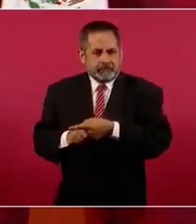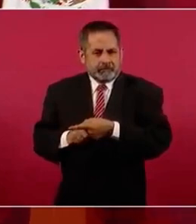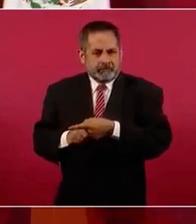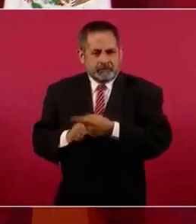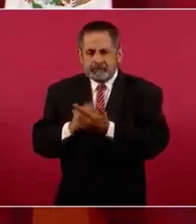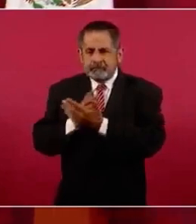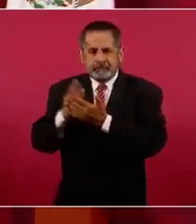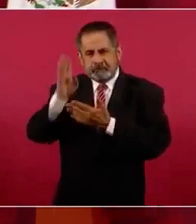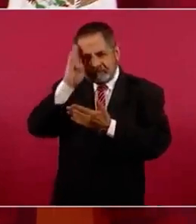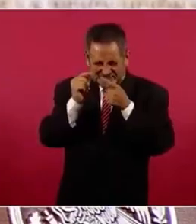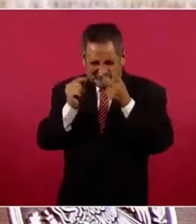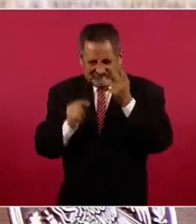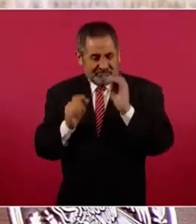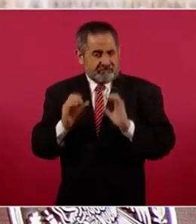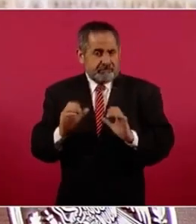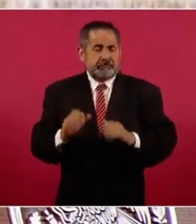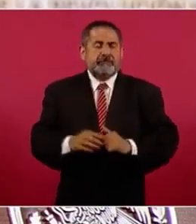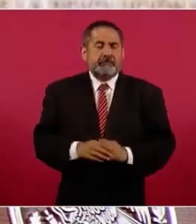excesivos,